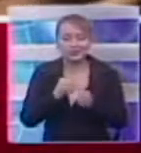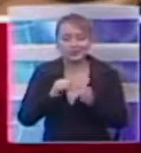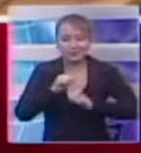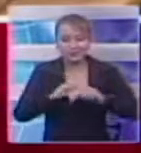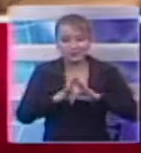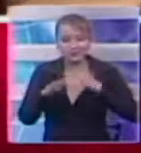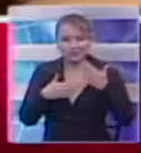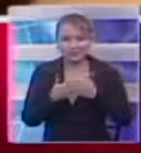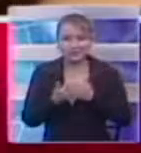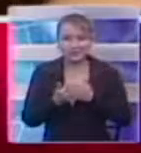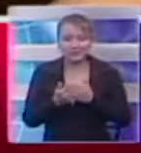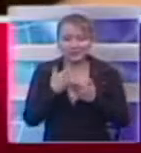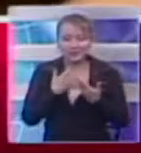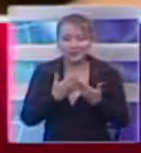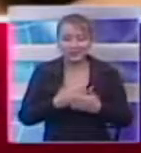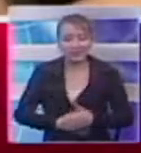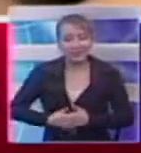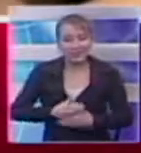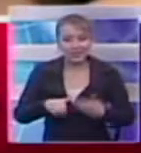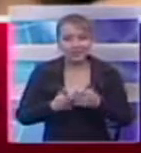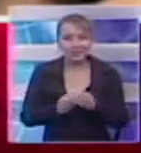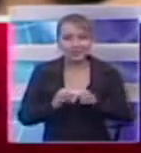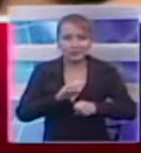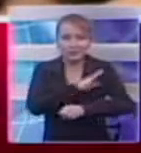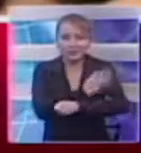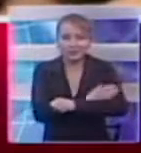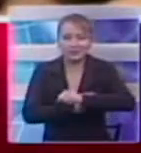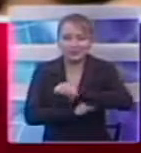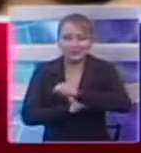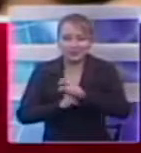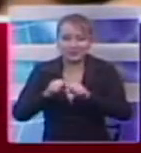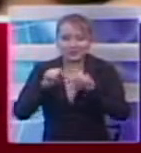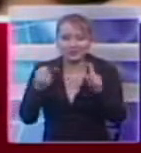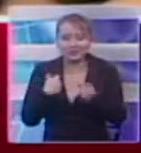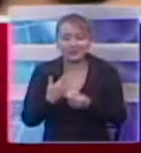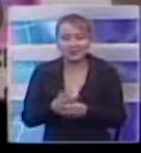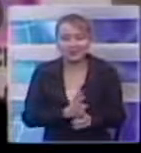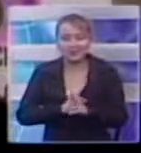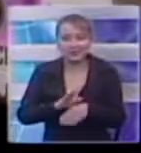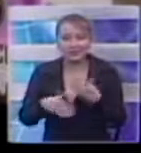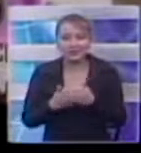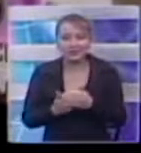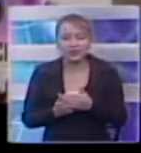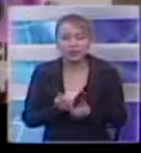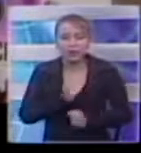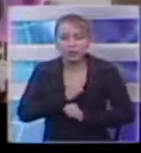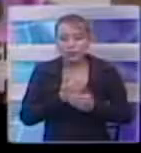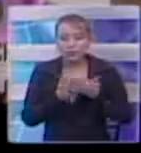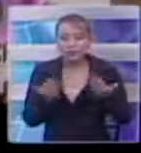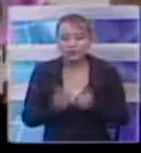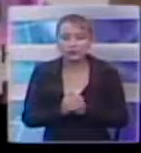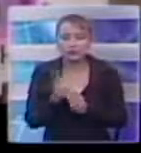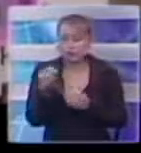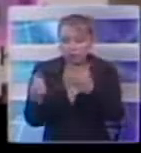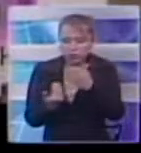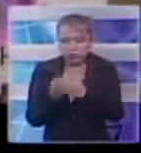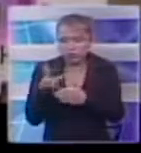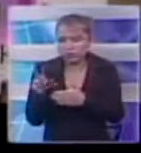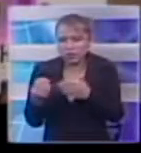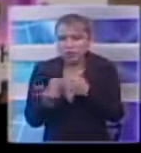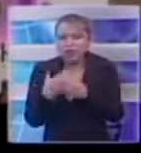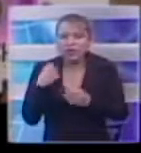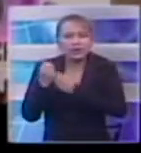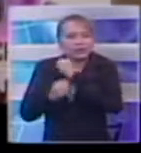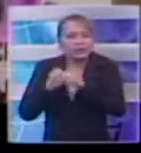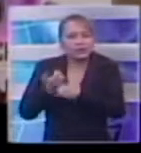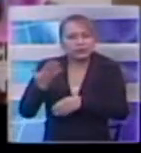depura todo el tracto digestivo y nos refuerza nuestro sistema inmunológico. Es una bebida que tiene increíbles propiedades, no es nueva. Ha existido